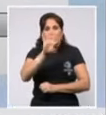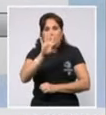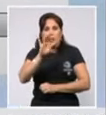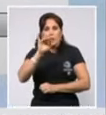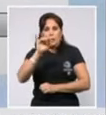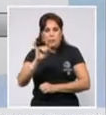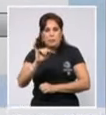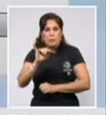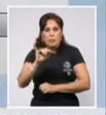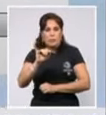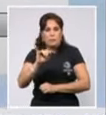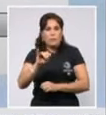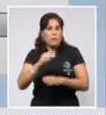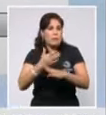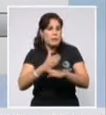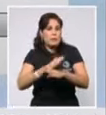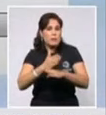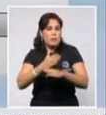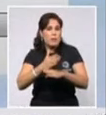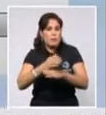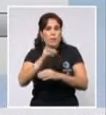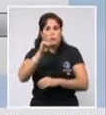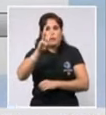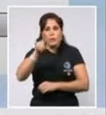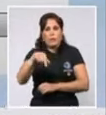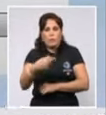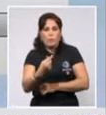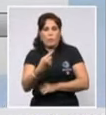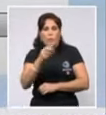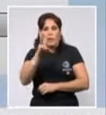534.546 para una letalidad del